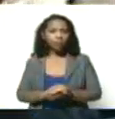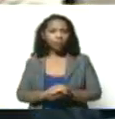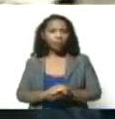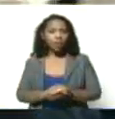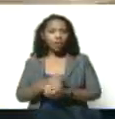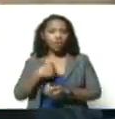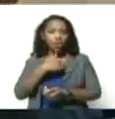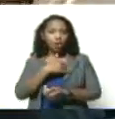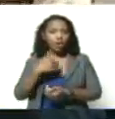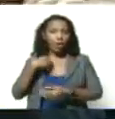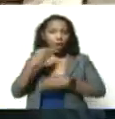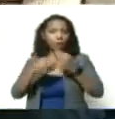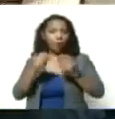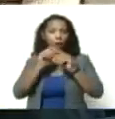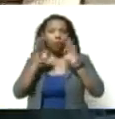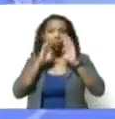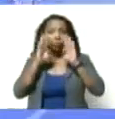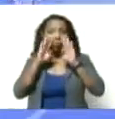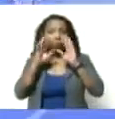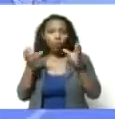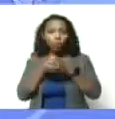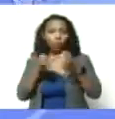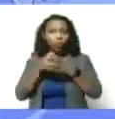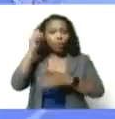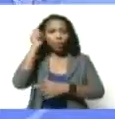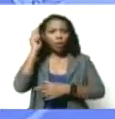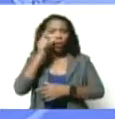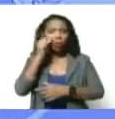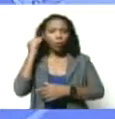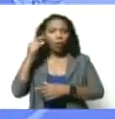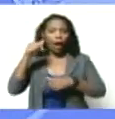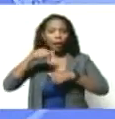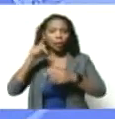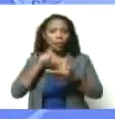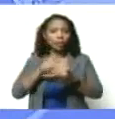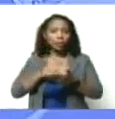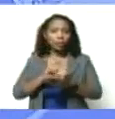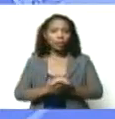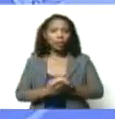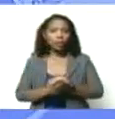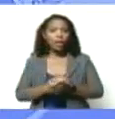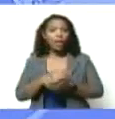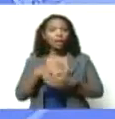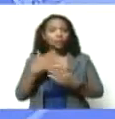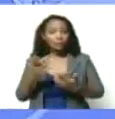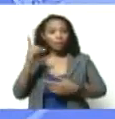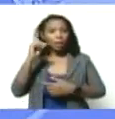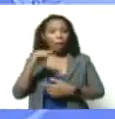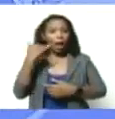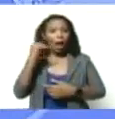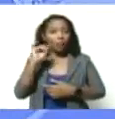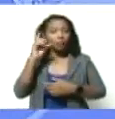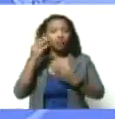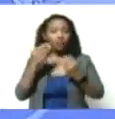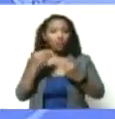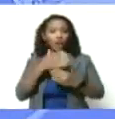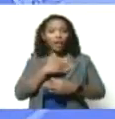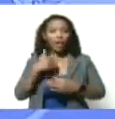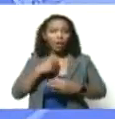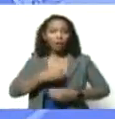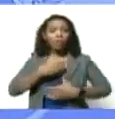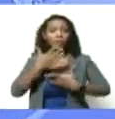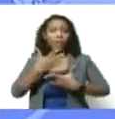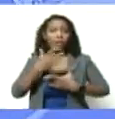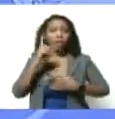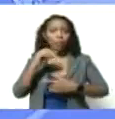quiero hacerme eco de un grupo de diputados y diputadas que están aquí presentes, que también hay muchos que han querido expresar y